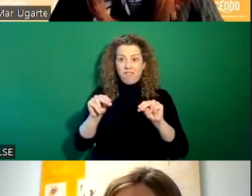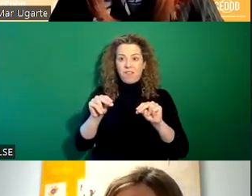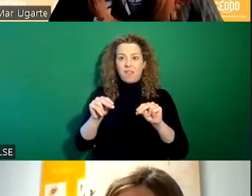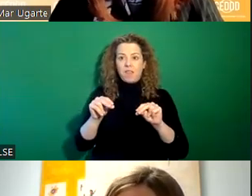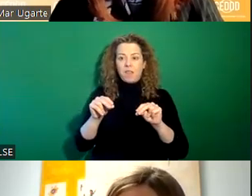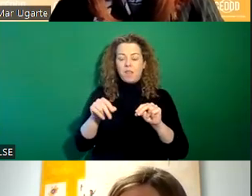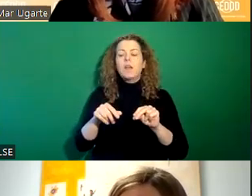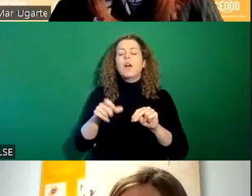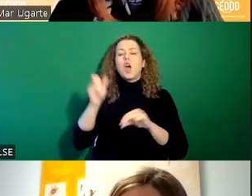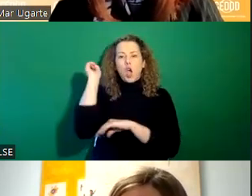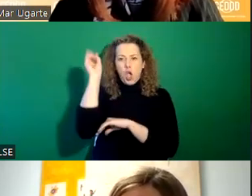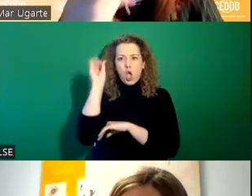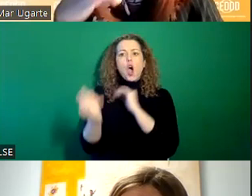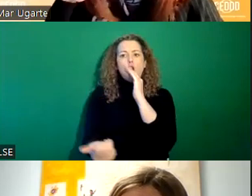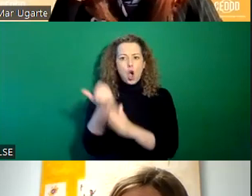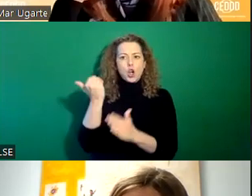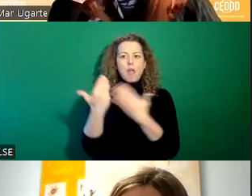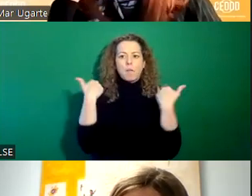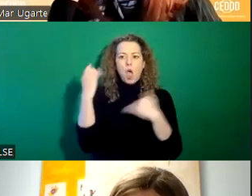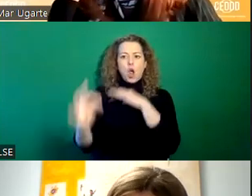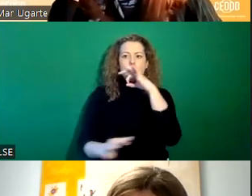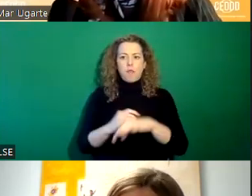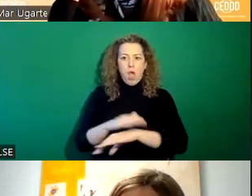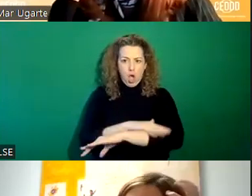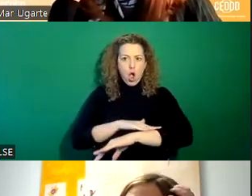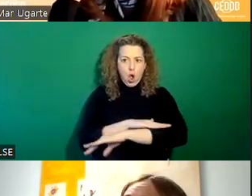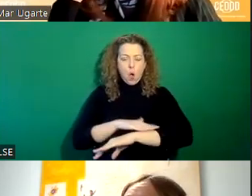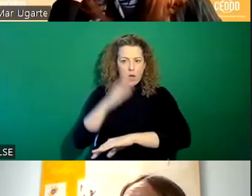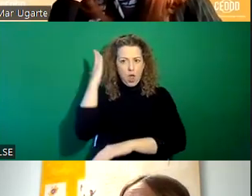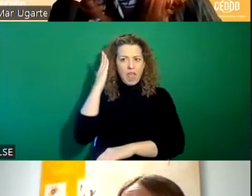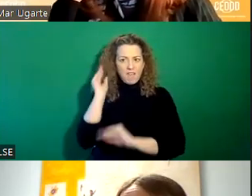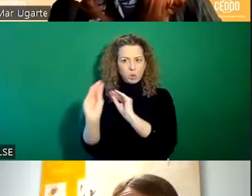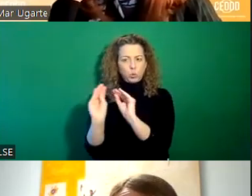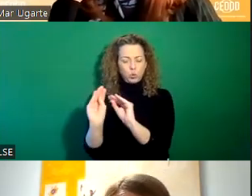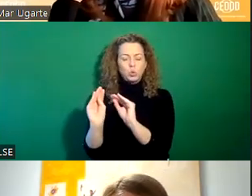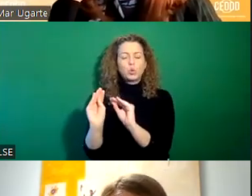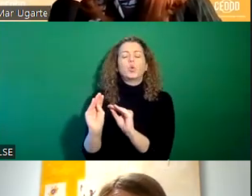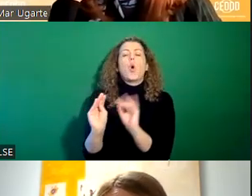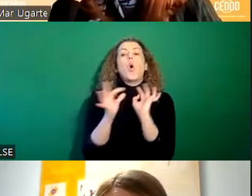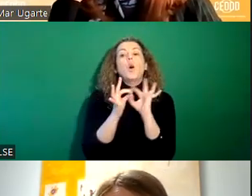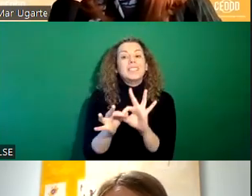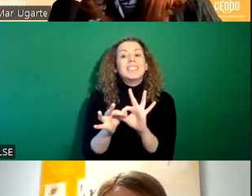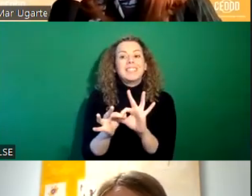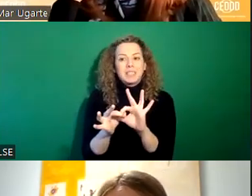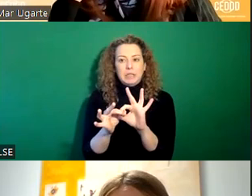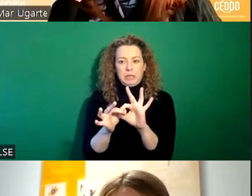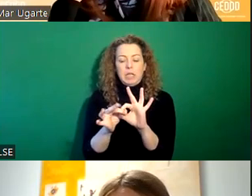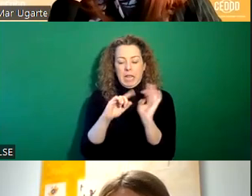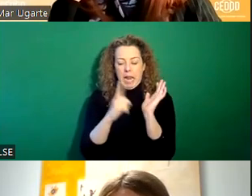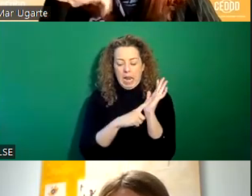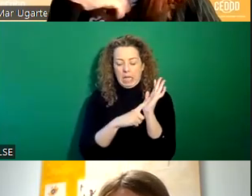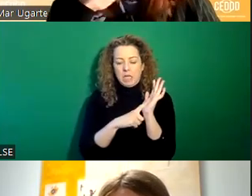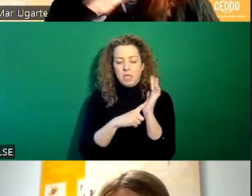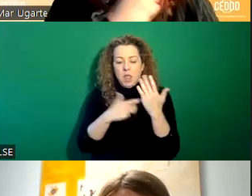nada. Hubo una jornada organizada por el propio gobierno de Navarra, al hilo de la modificación de la ley. Entonces,